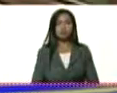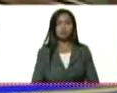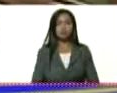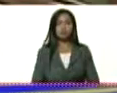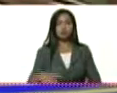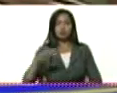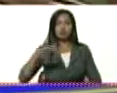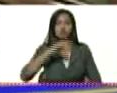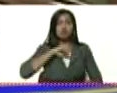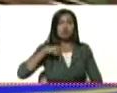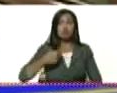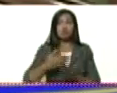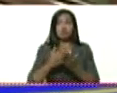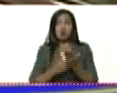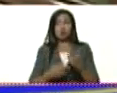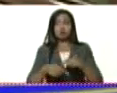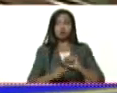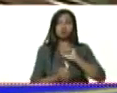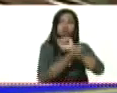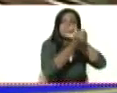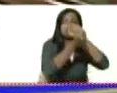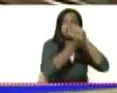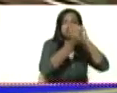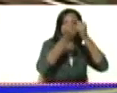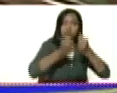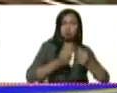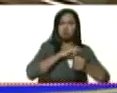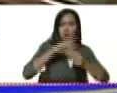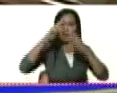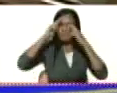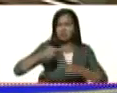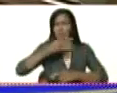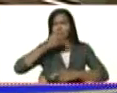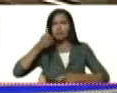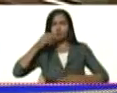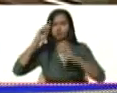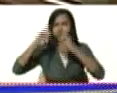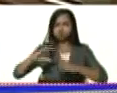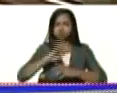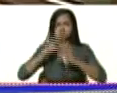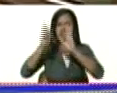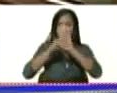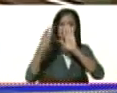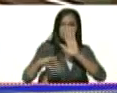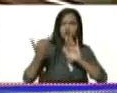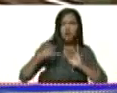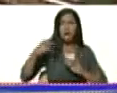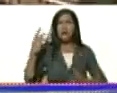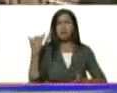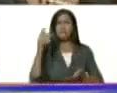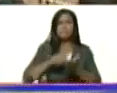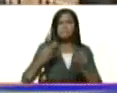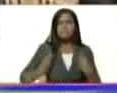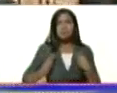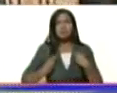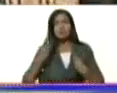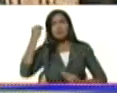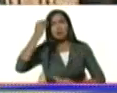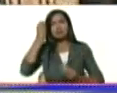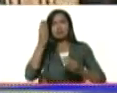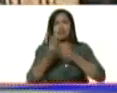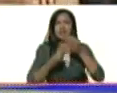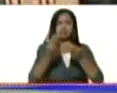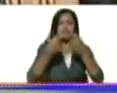Donde a nosotros, antes colonia, se nos respetara la dignidad y el derecho a existir y a vivir y a pensar y a